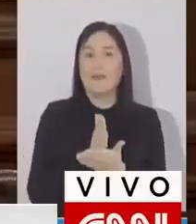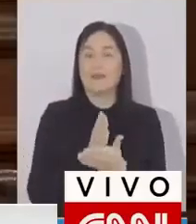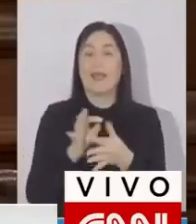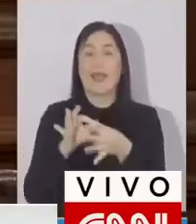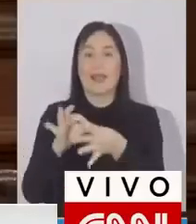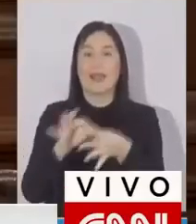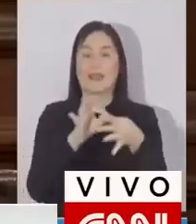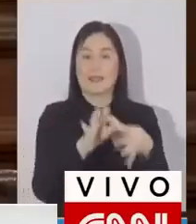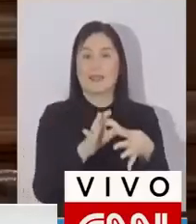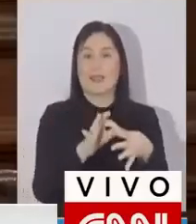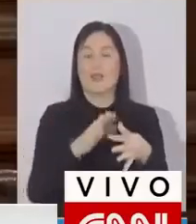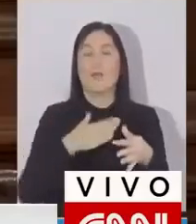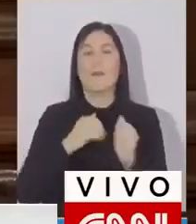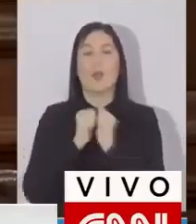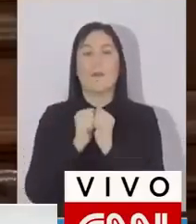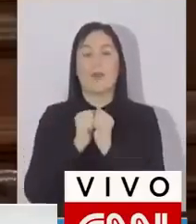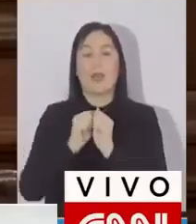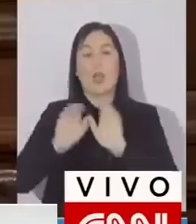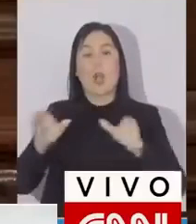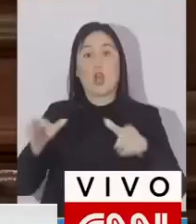de bancada por